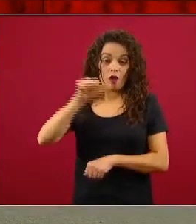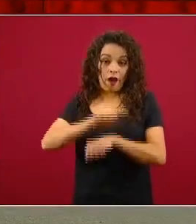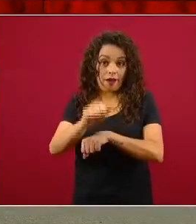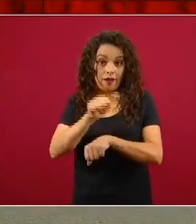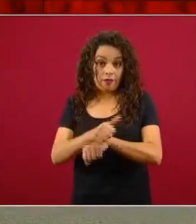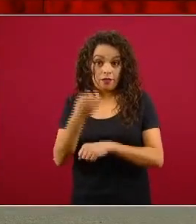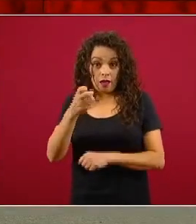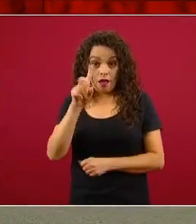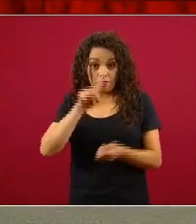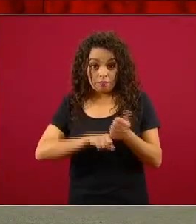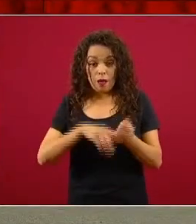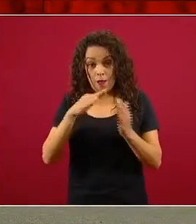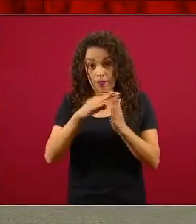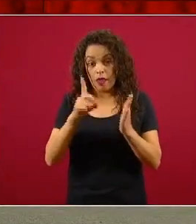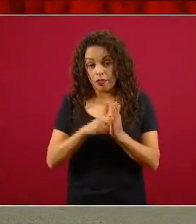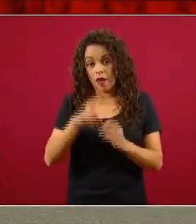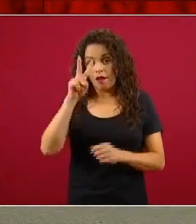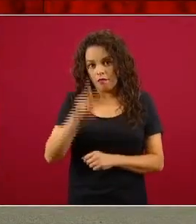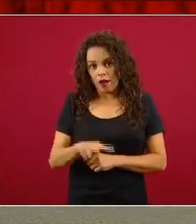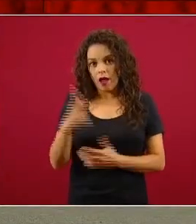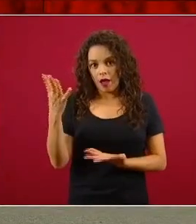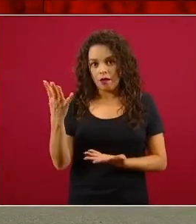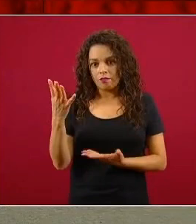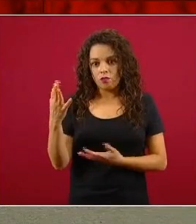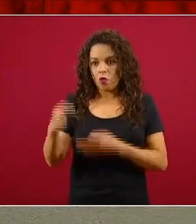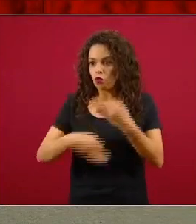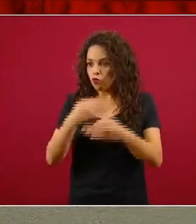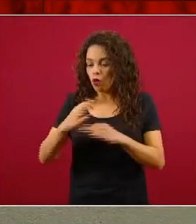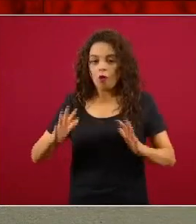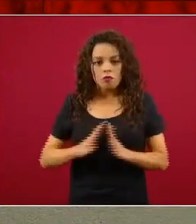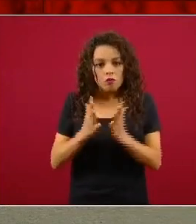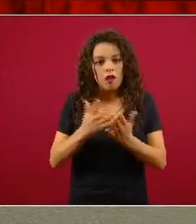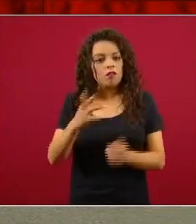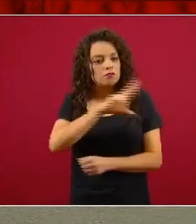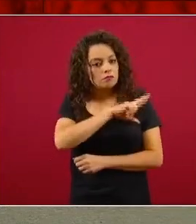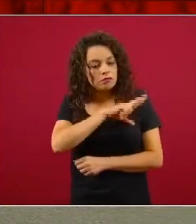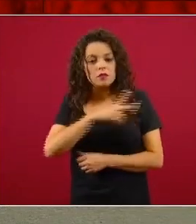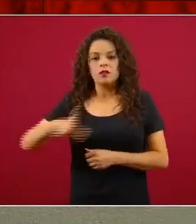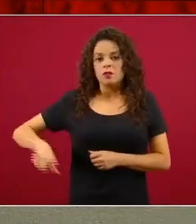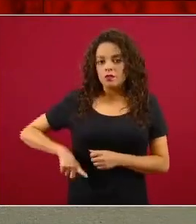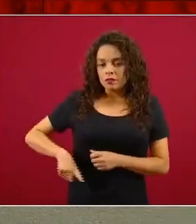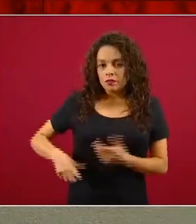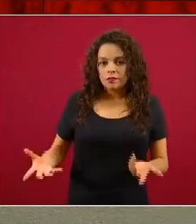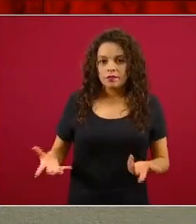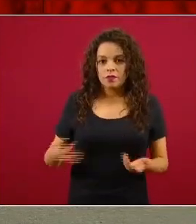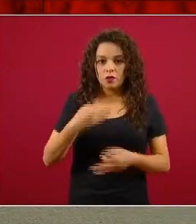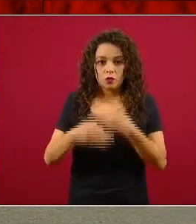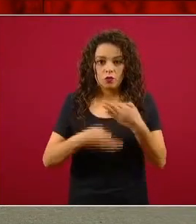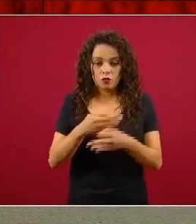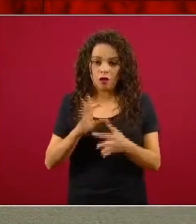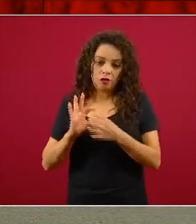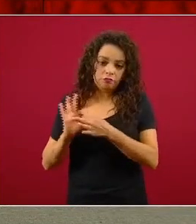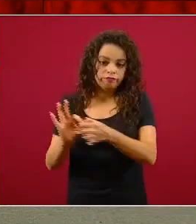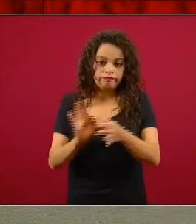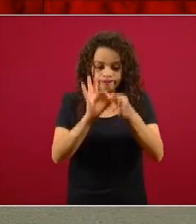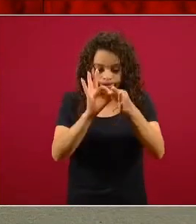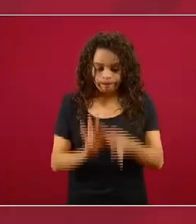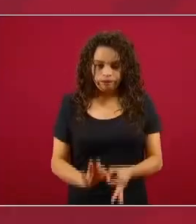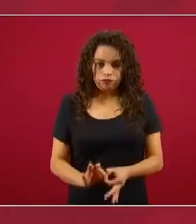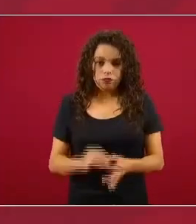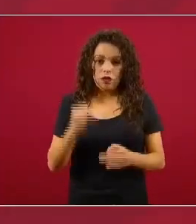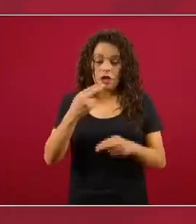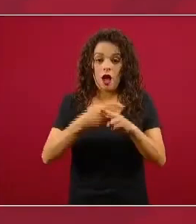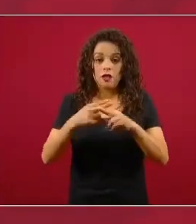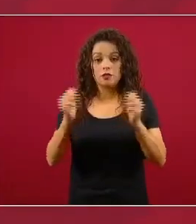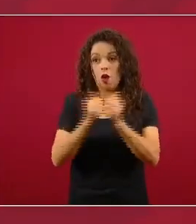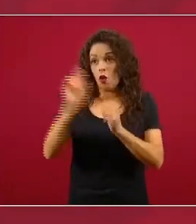esquema complejo de cooperación público, privado, gubernamental y también académico y no gubernamental. Y